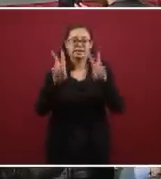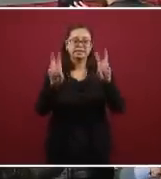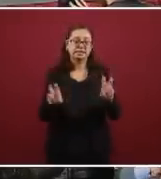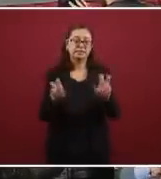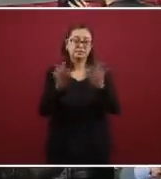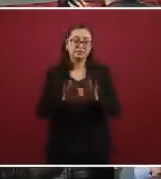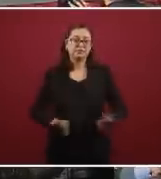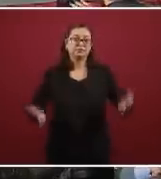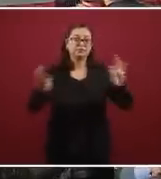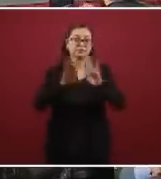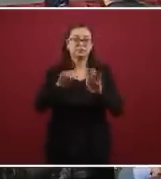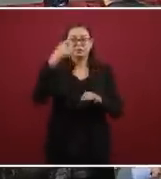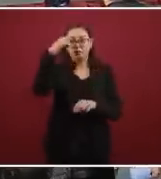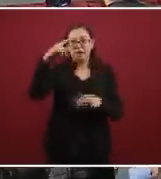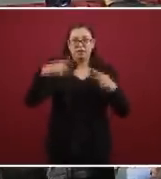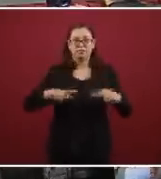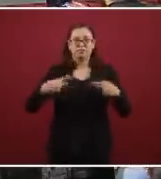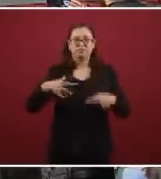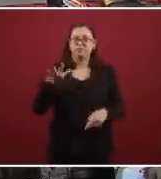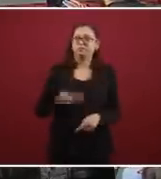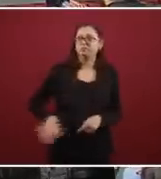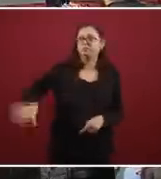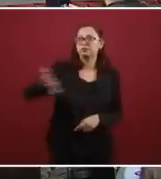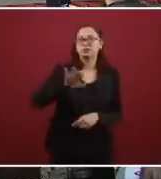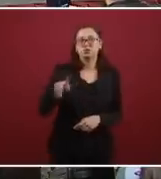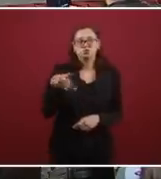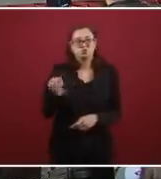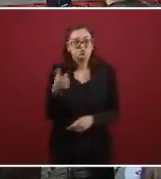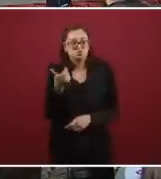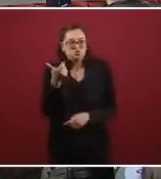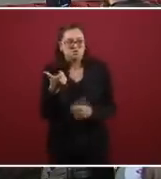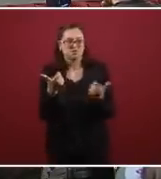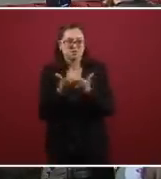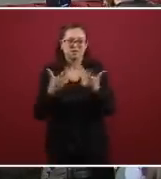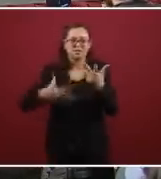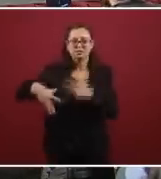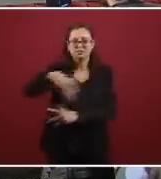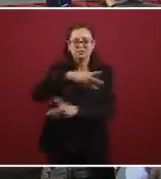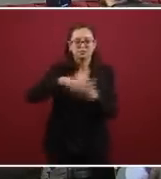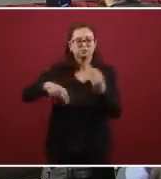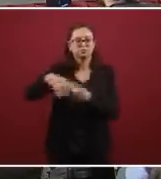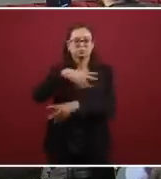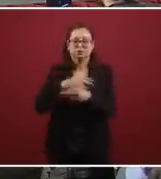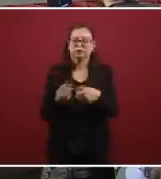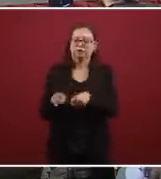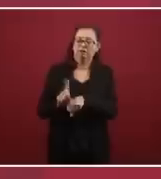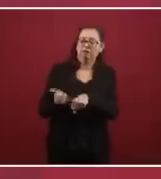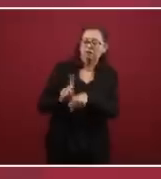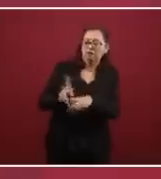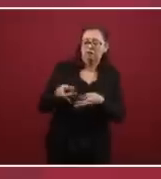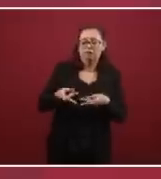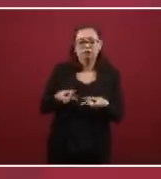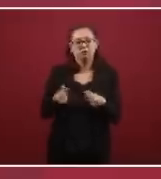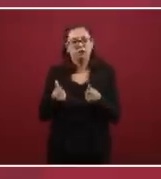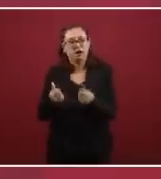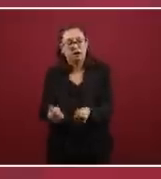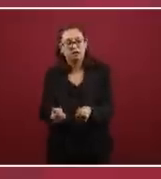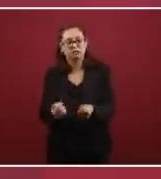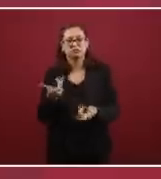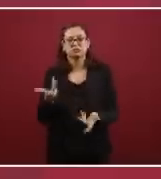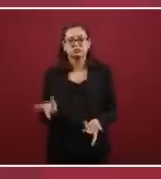economía popular, con la microeconomía, con la